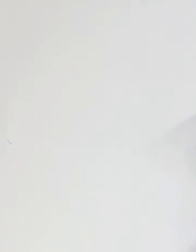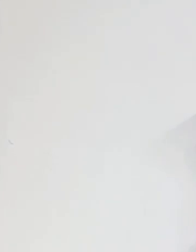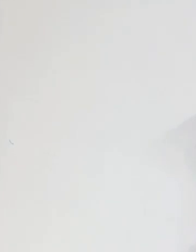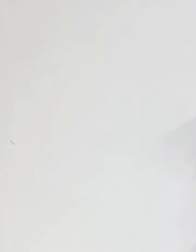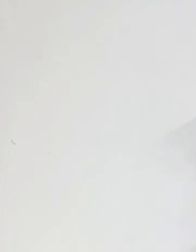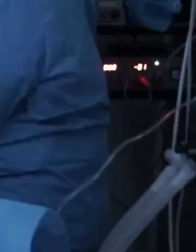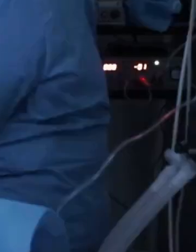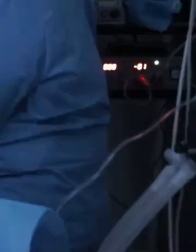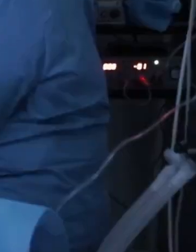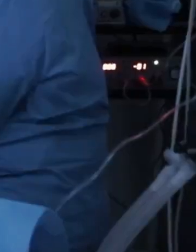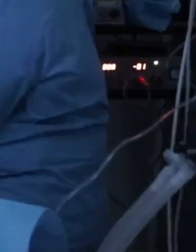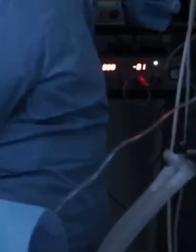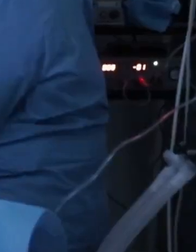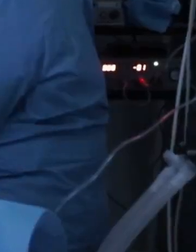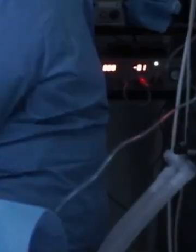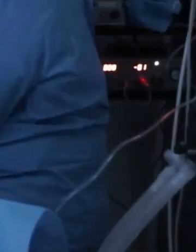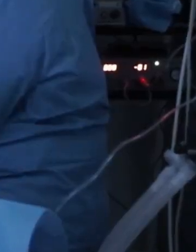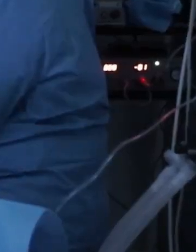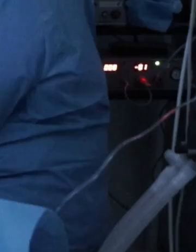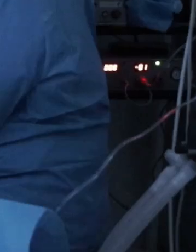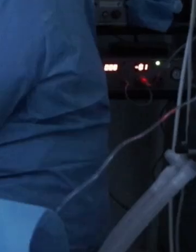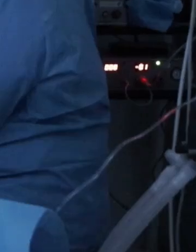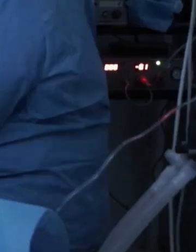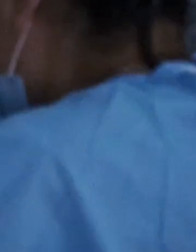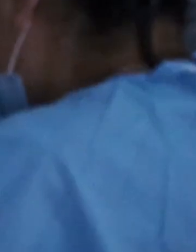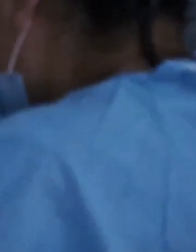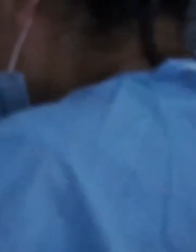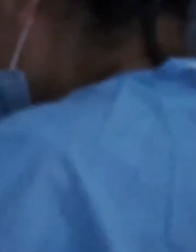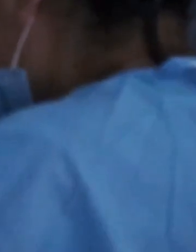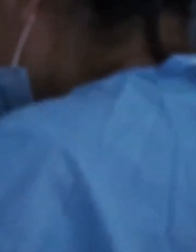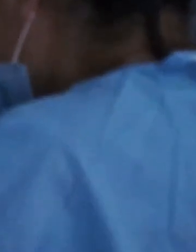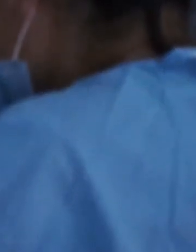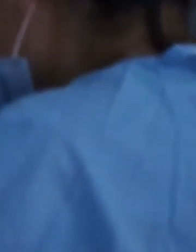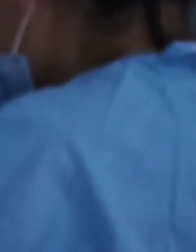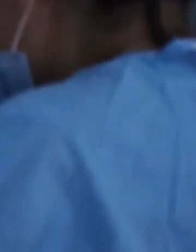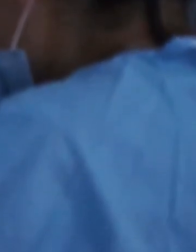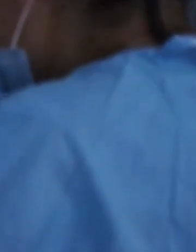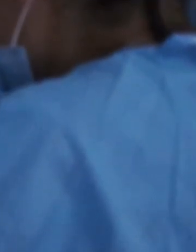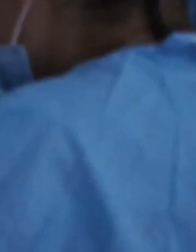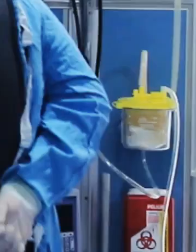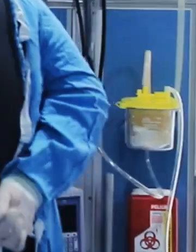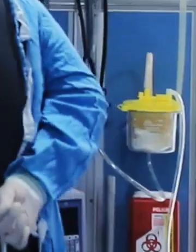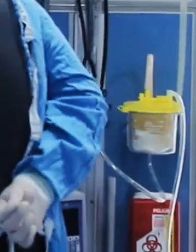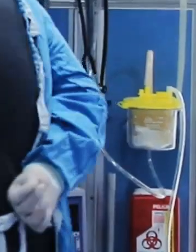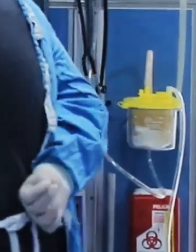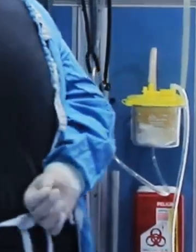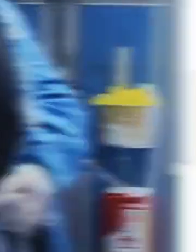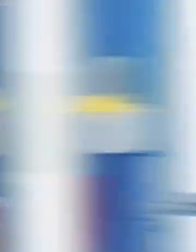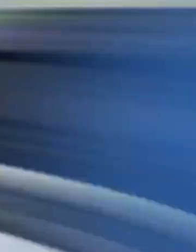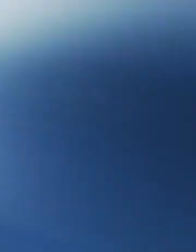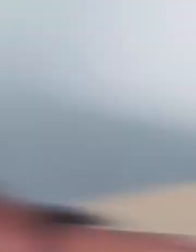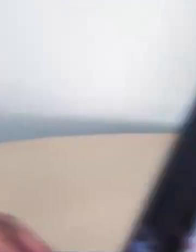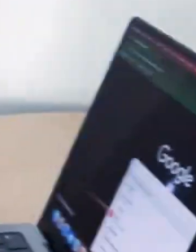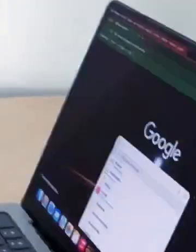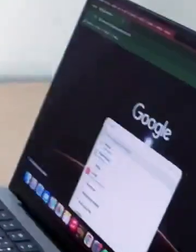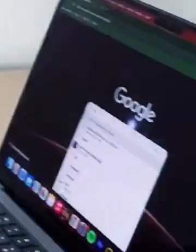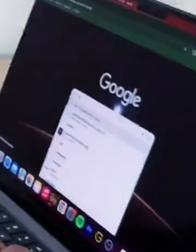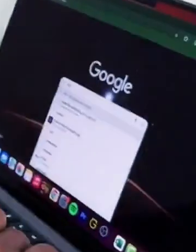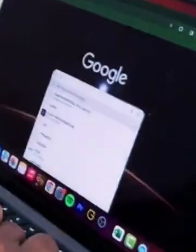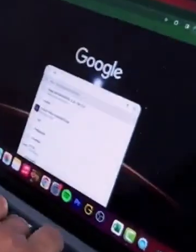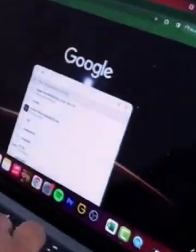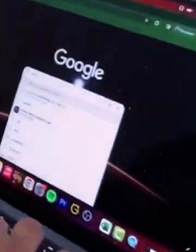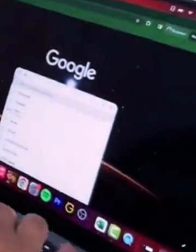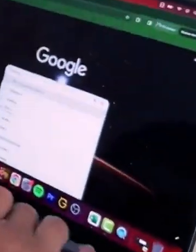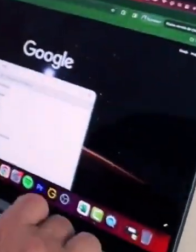se han realizado 9,397, es decir, el 60% de las que estaban pendientes. También